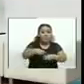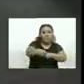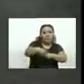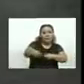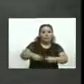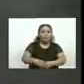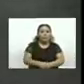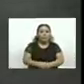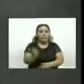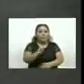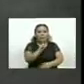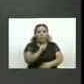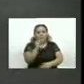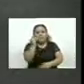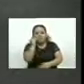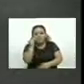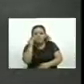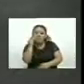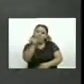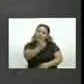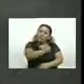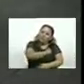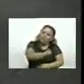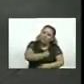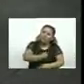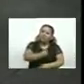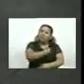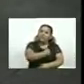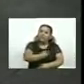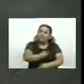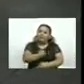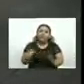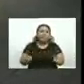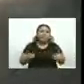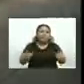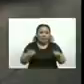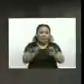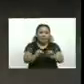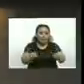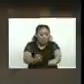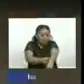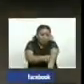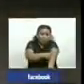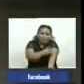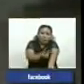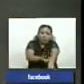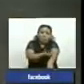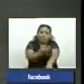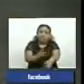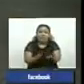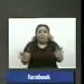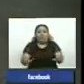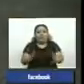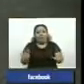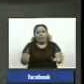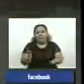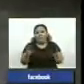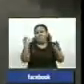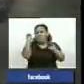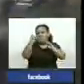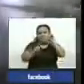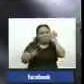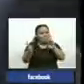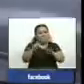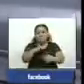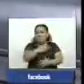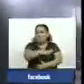Que tantas madres que sufren por tantos niños quemados, y la Navidad no la disfrutan como